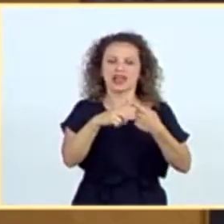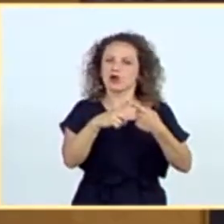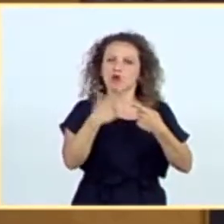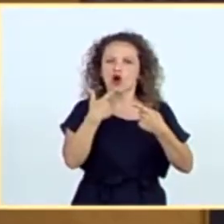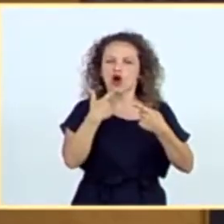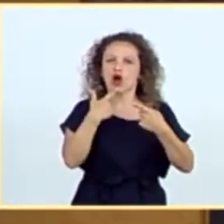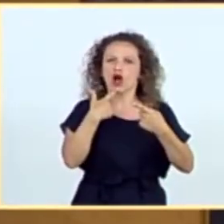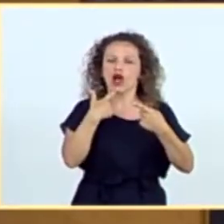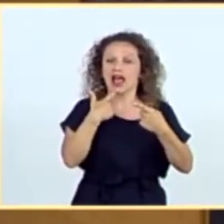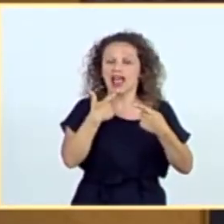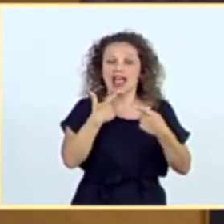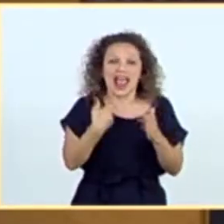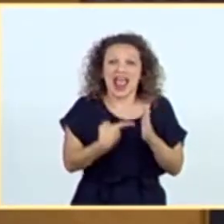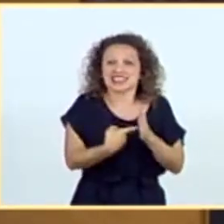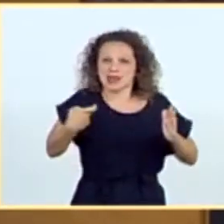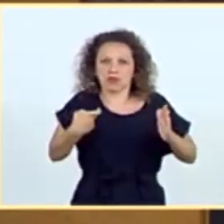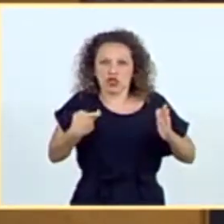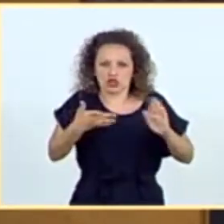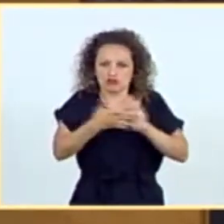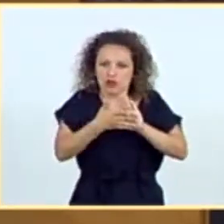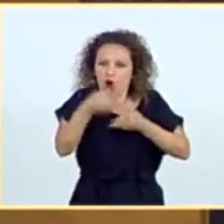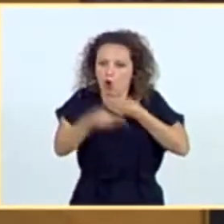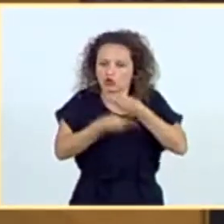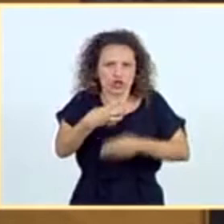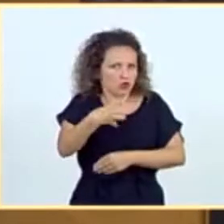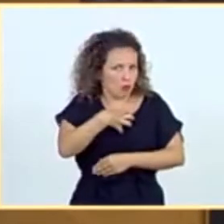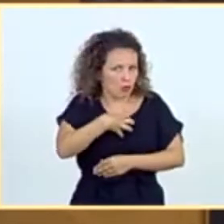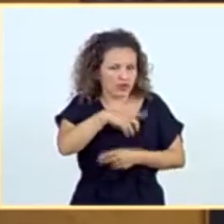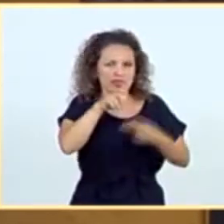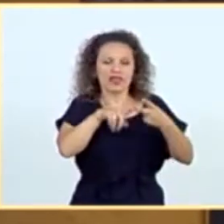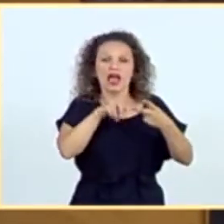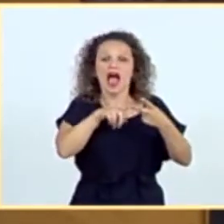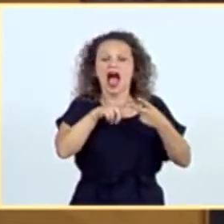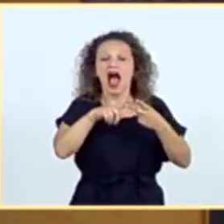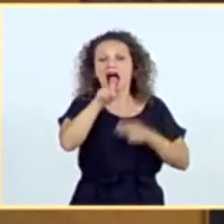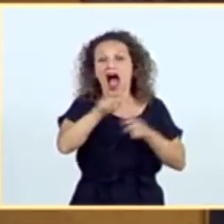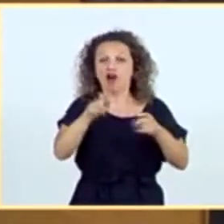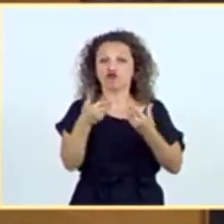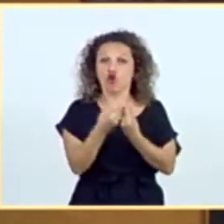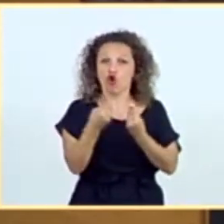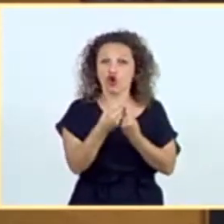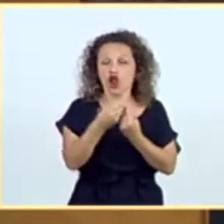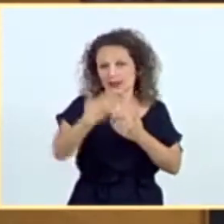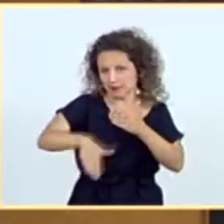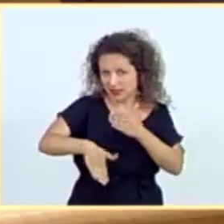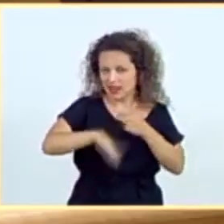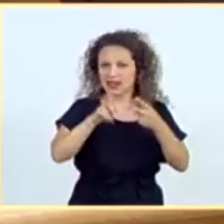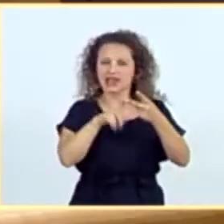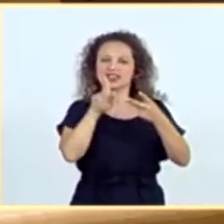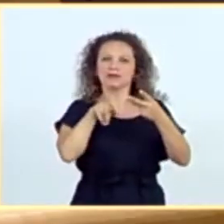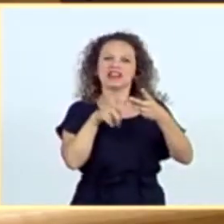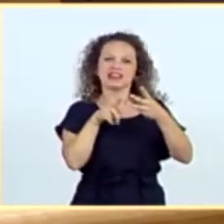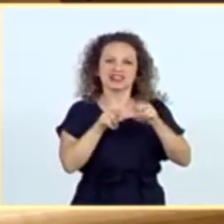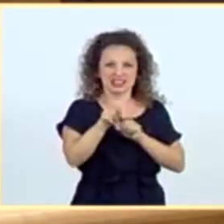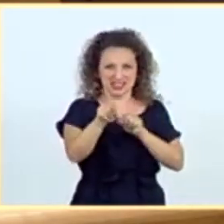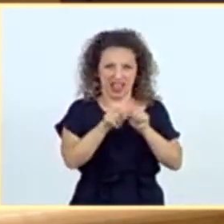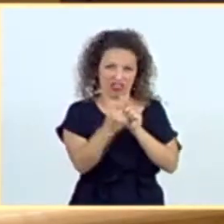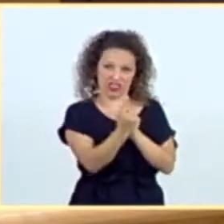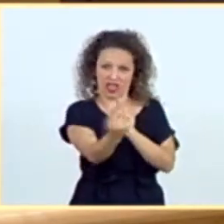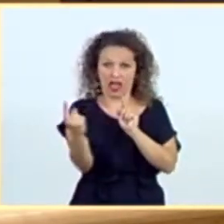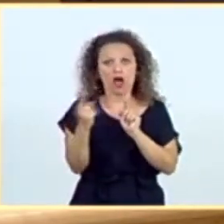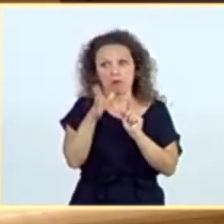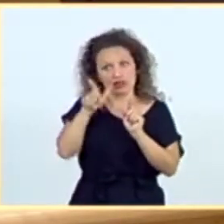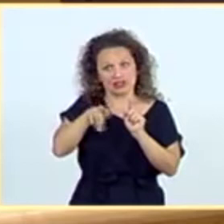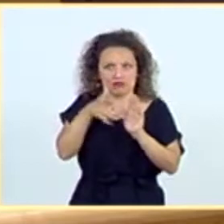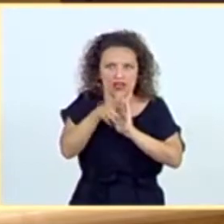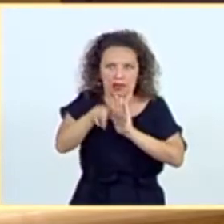es decir, cuando no ha habido posibilidad de uso en ningún caso. La limitación del aforo o la inclusión de distancias, que de facto suponen también una